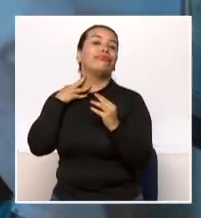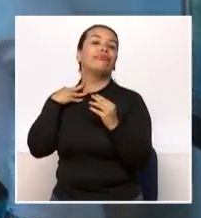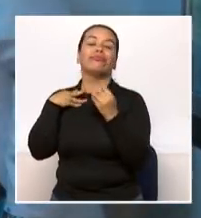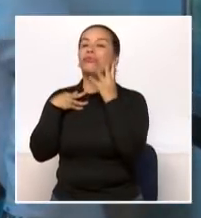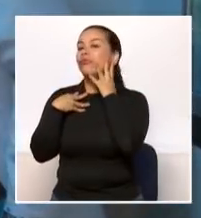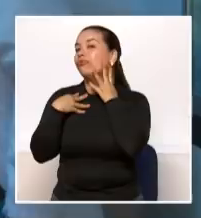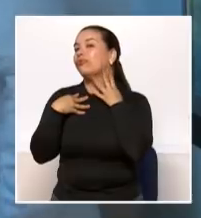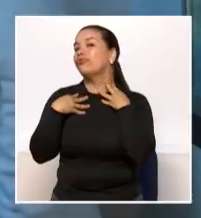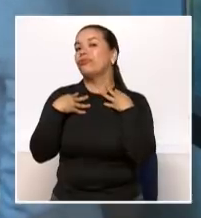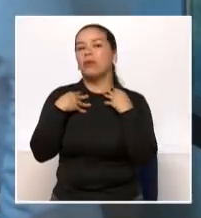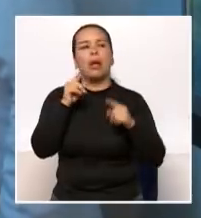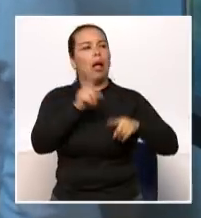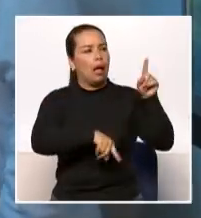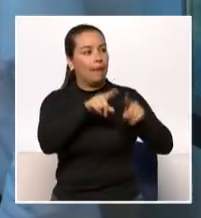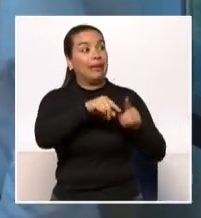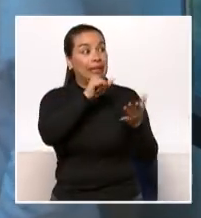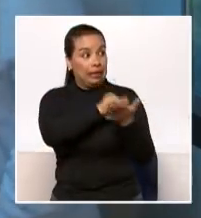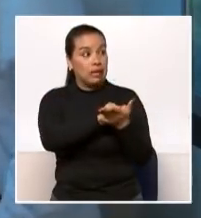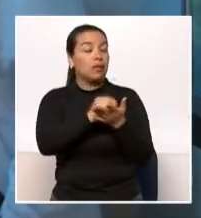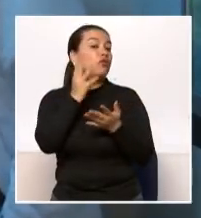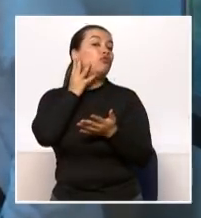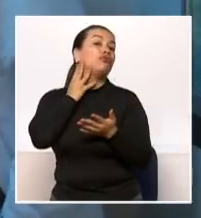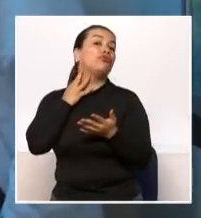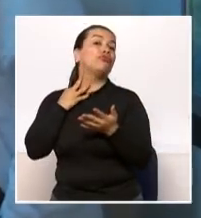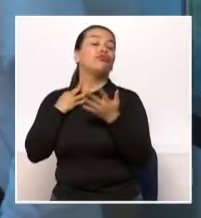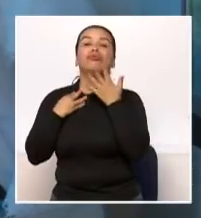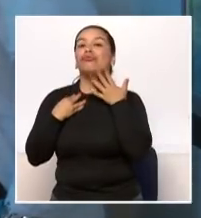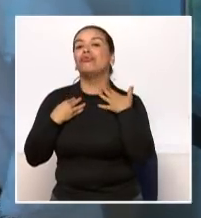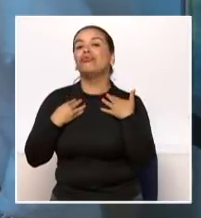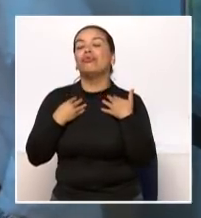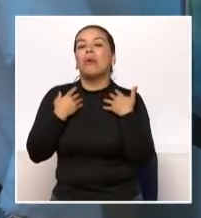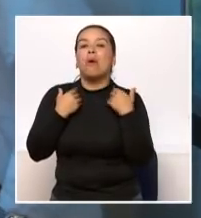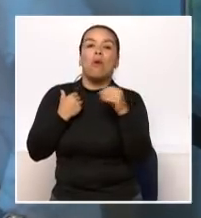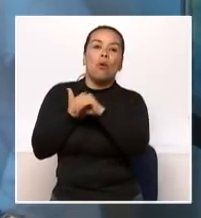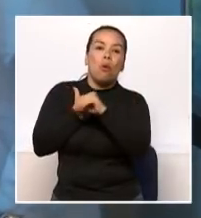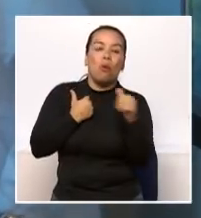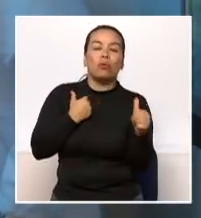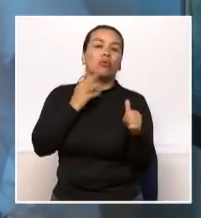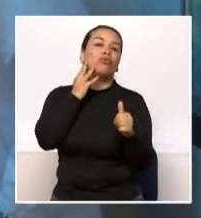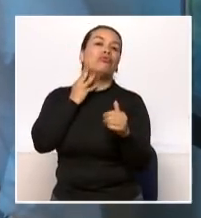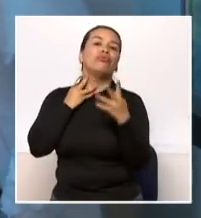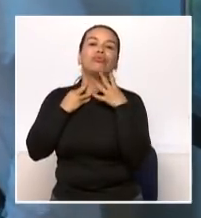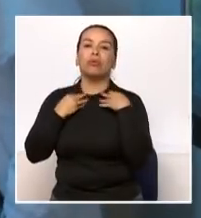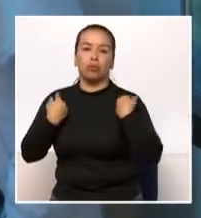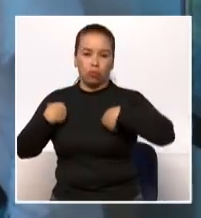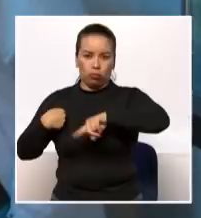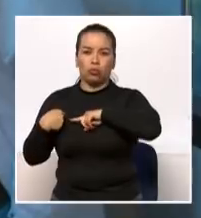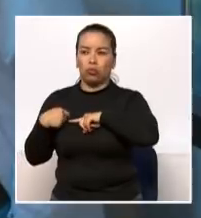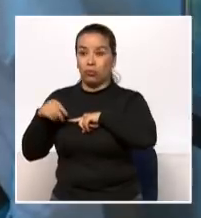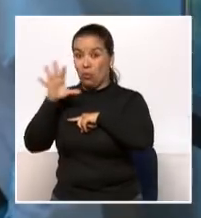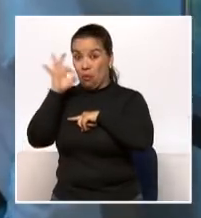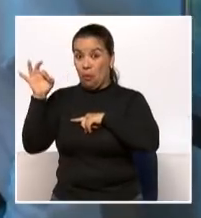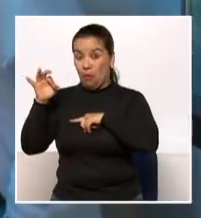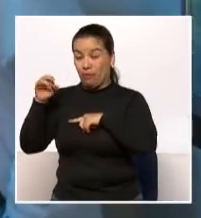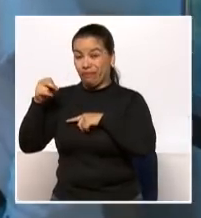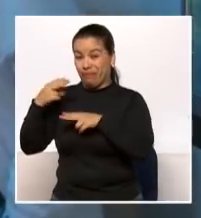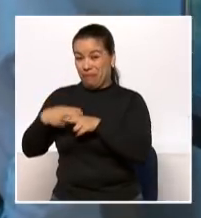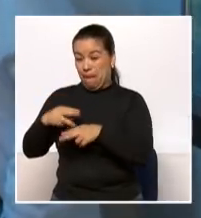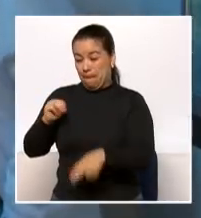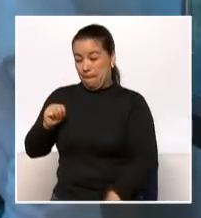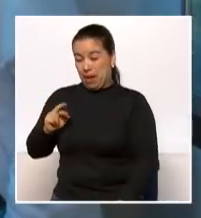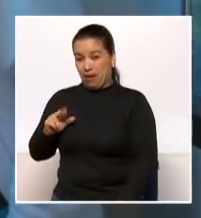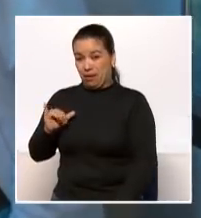Que muchas veces se complementa ese examen de los vasos haciendo un ecodoppler carotídeo, que es lo que hacemos nosotros con el doctor Mario Sierra, que es